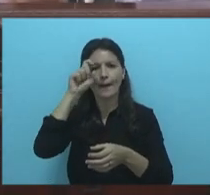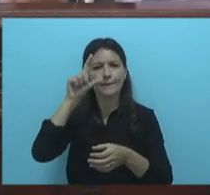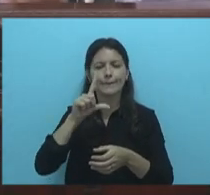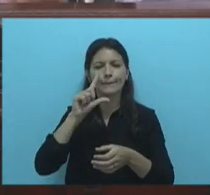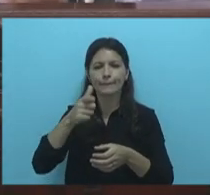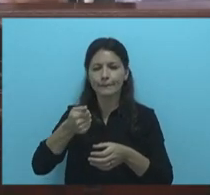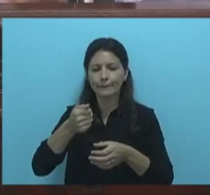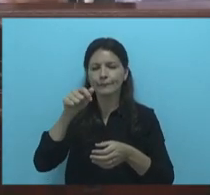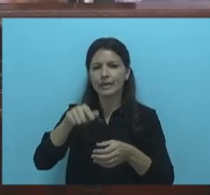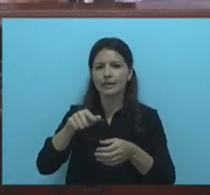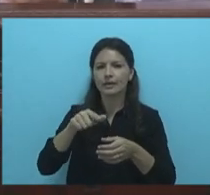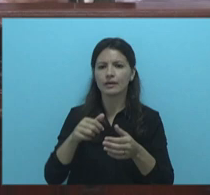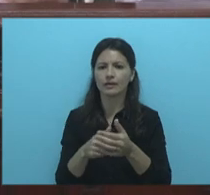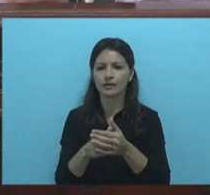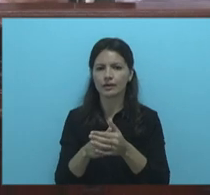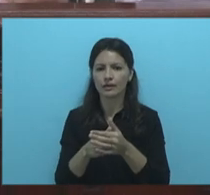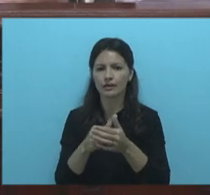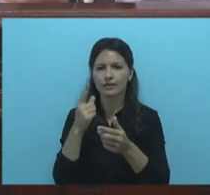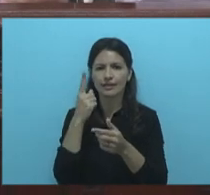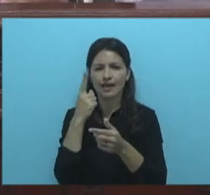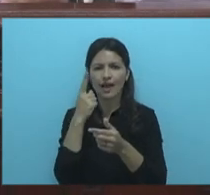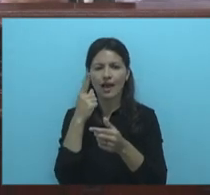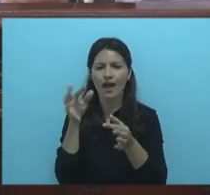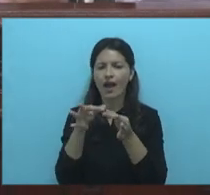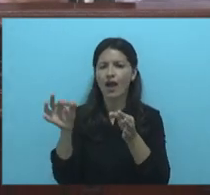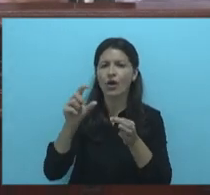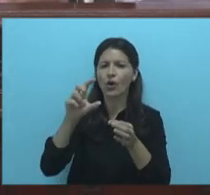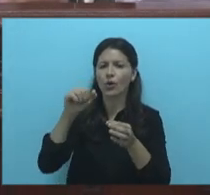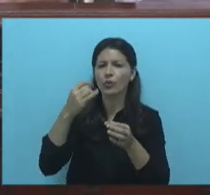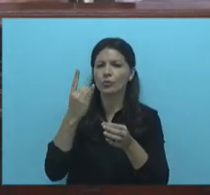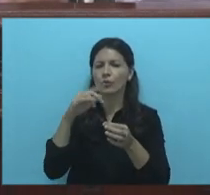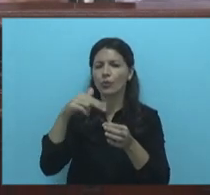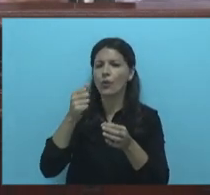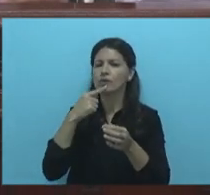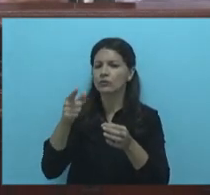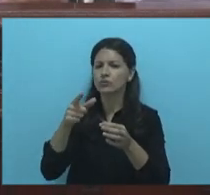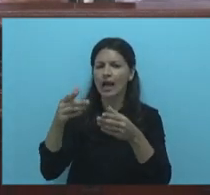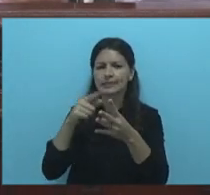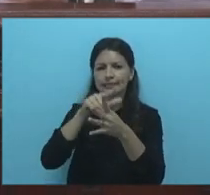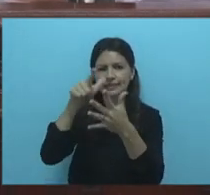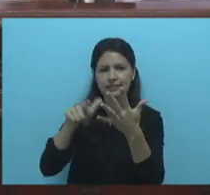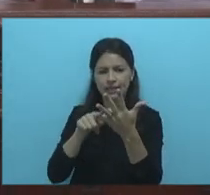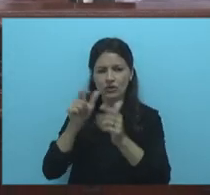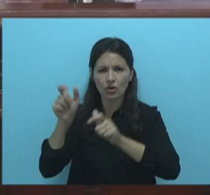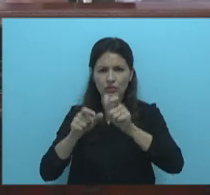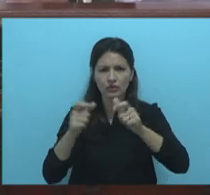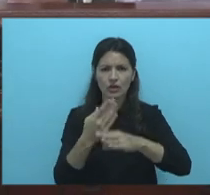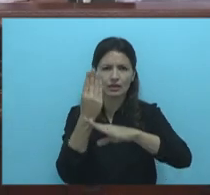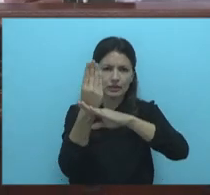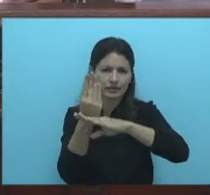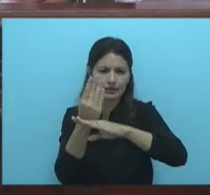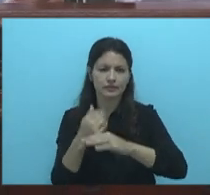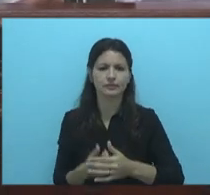titulares y 5 miembros suplentes en el marco del inciso B del artículo 3 de la Ley 2.439, Orgánica de